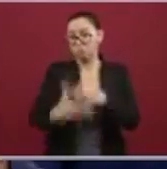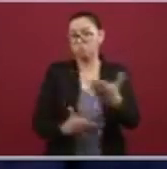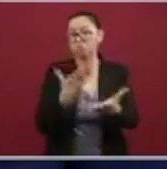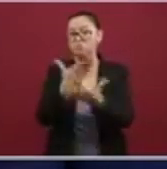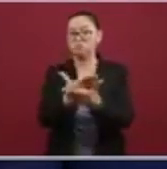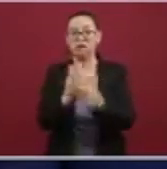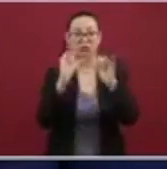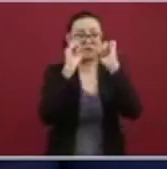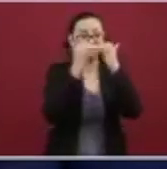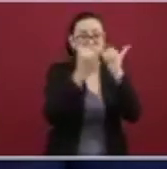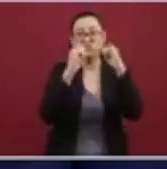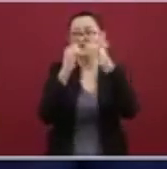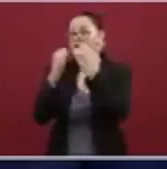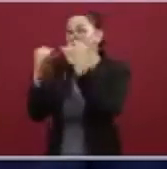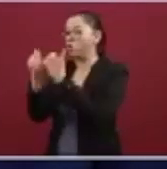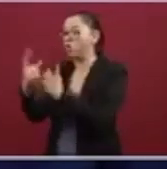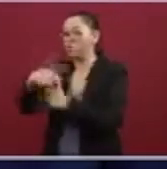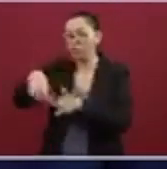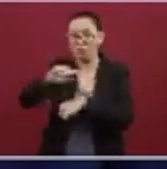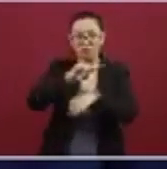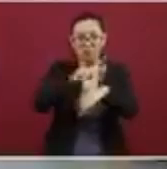darles terapia,